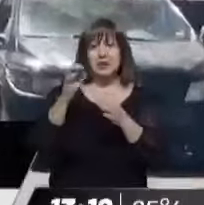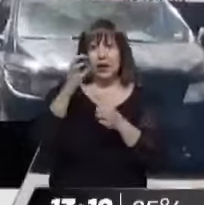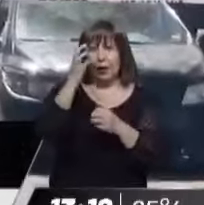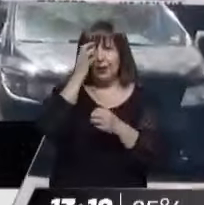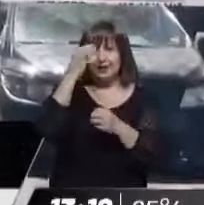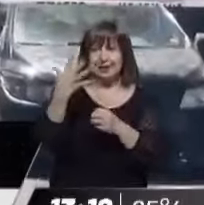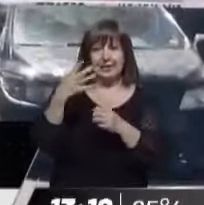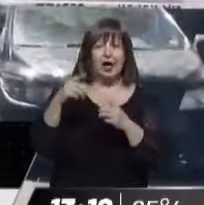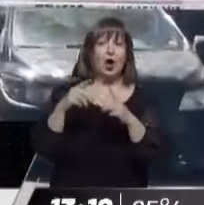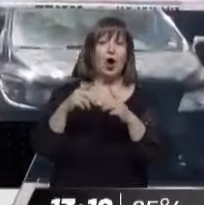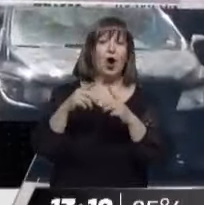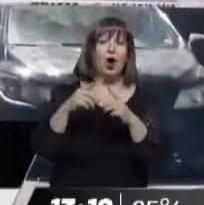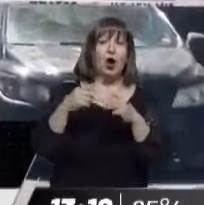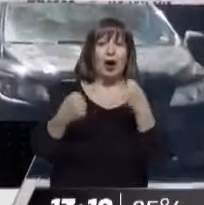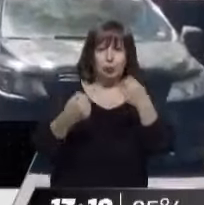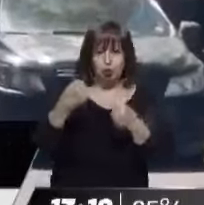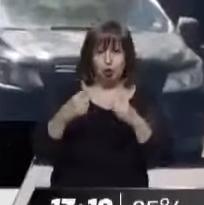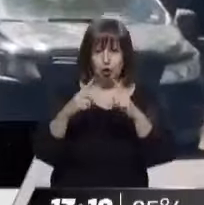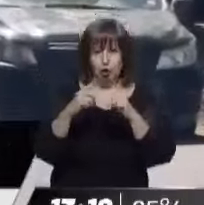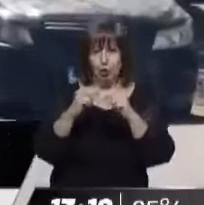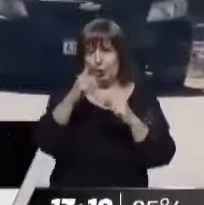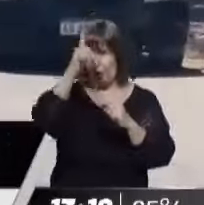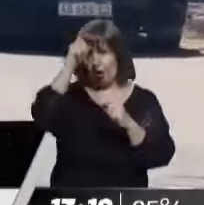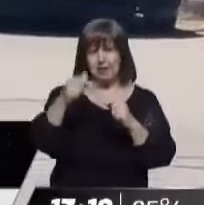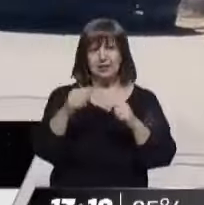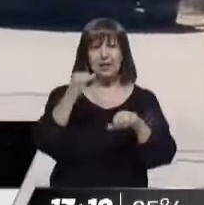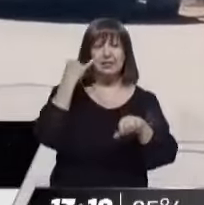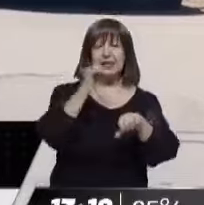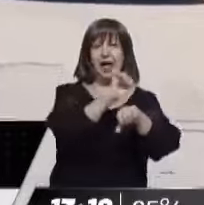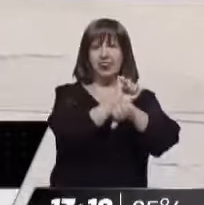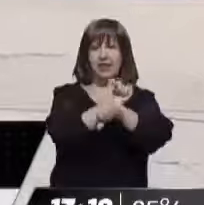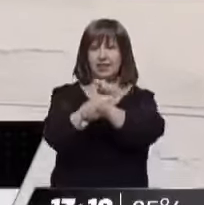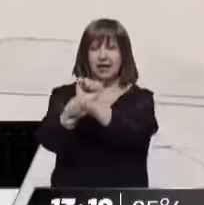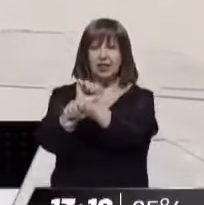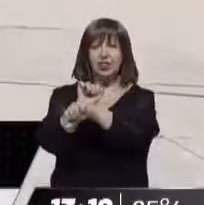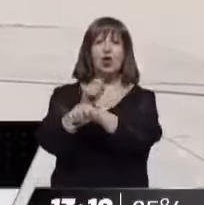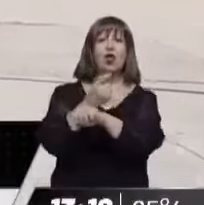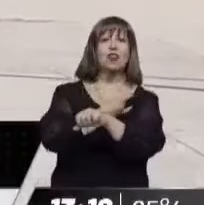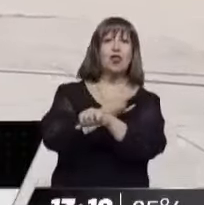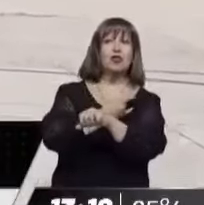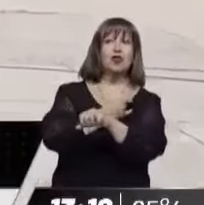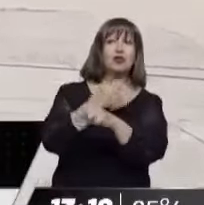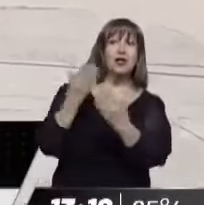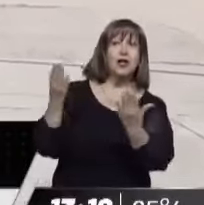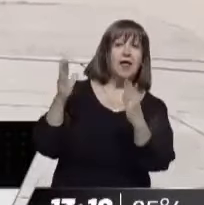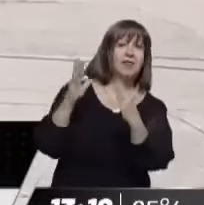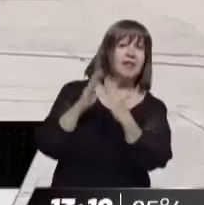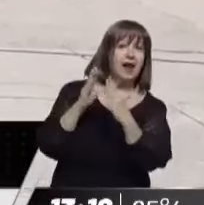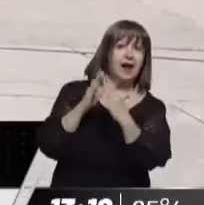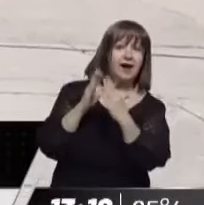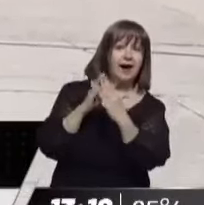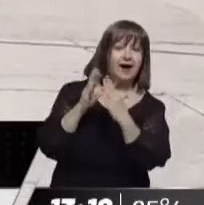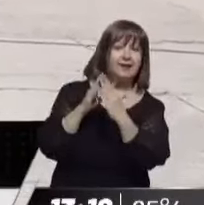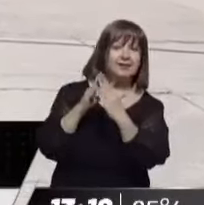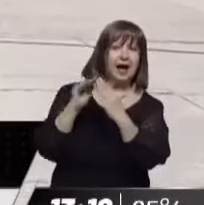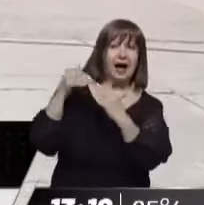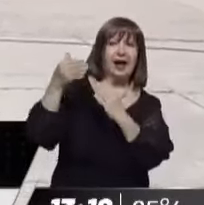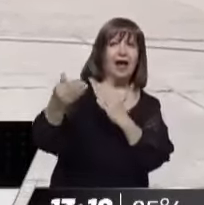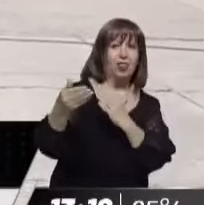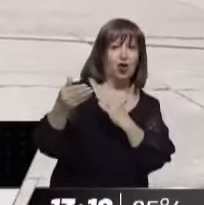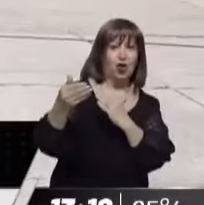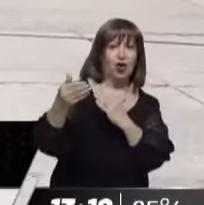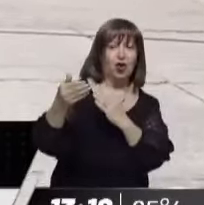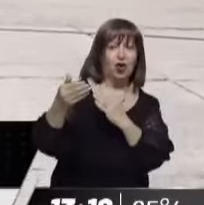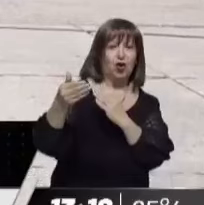AF-025-IM, y está en este momento llevando entonces a una de las personas detenidas, que sale de una vivienda continua,